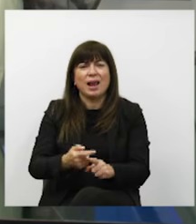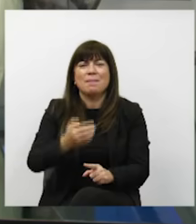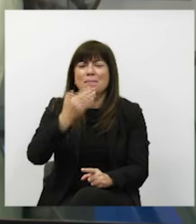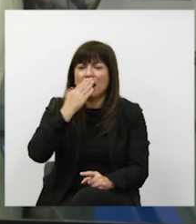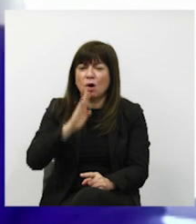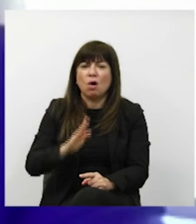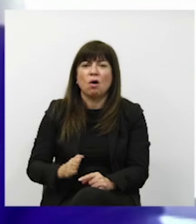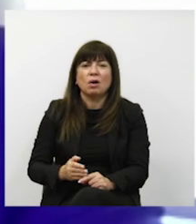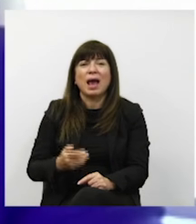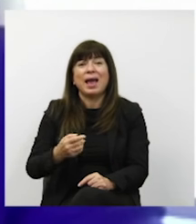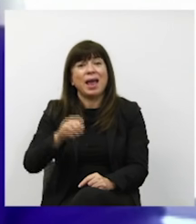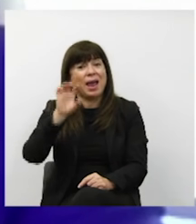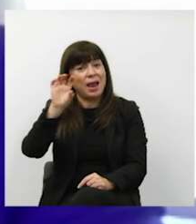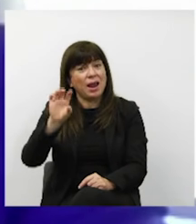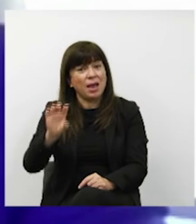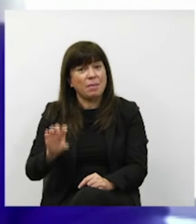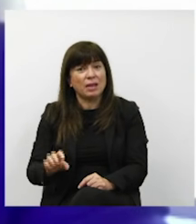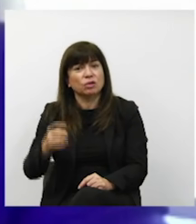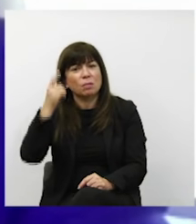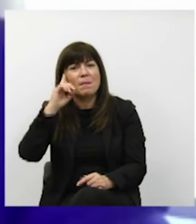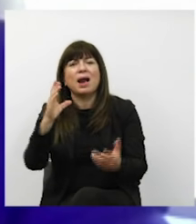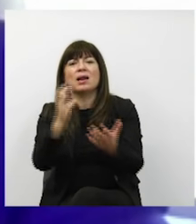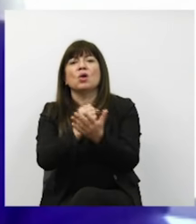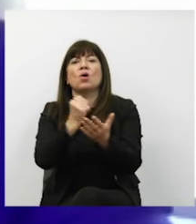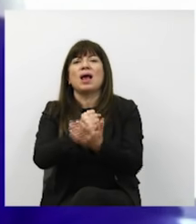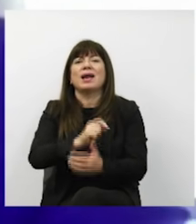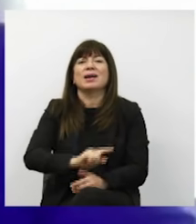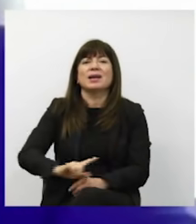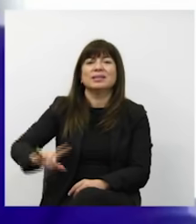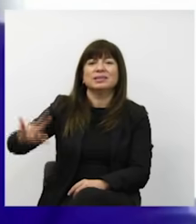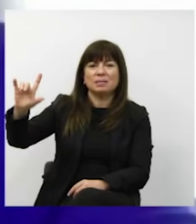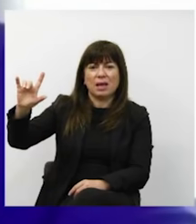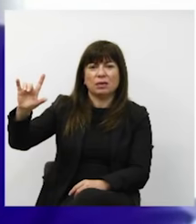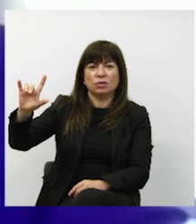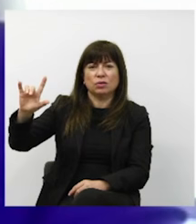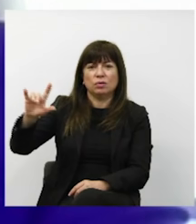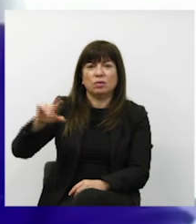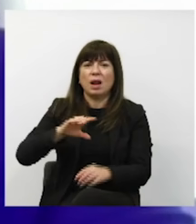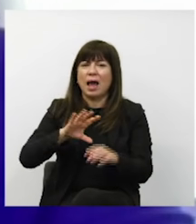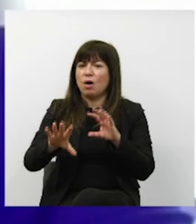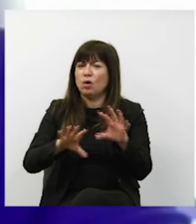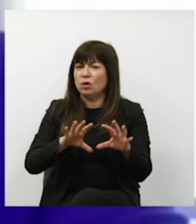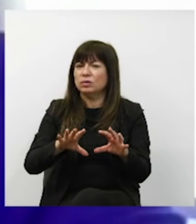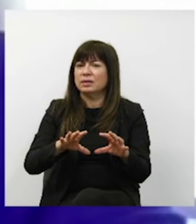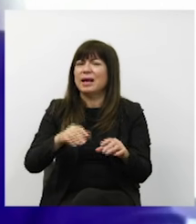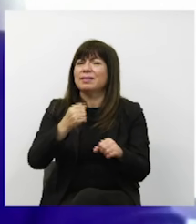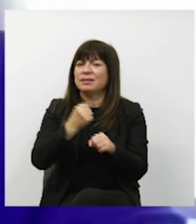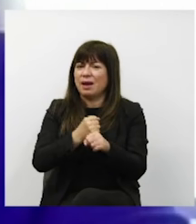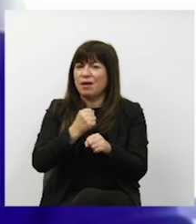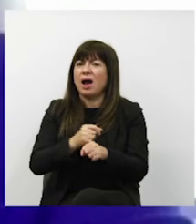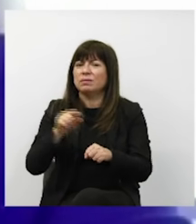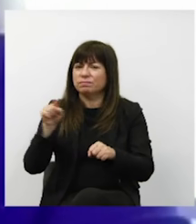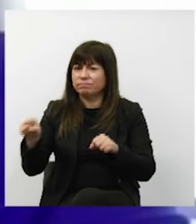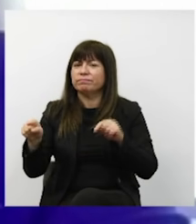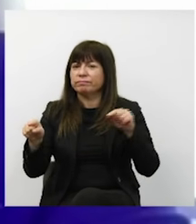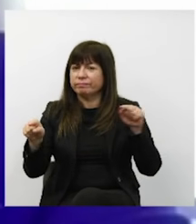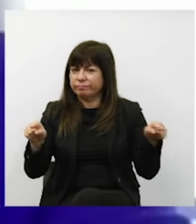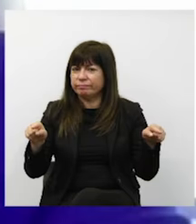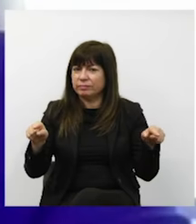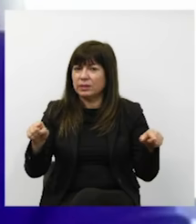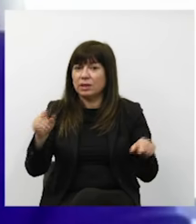mejor elemento para lograr el crecimiento. Las cosas operan para los dos lados. Porque si tú no